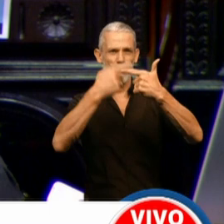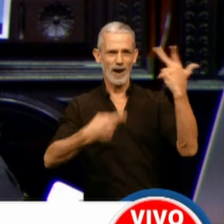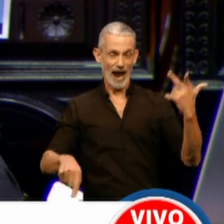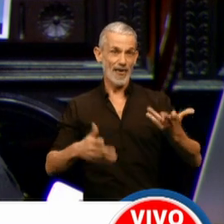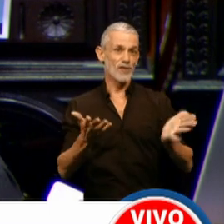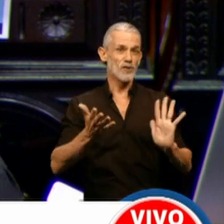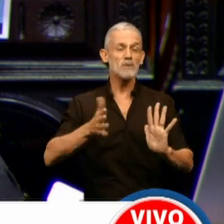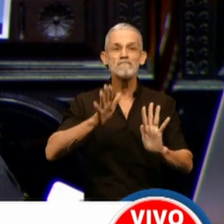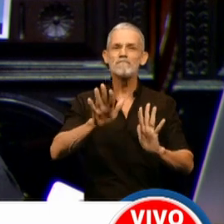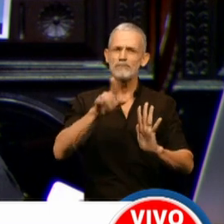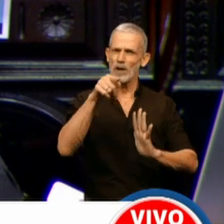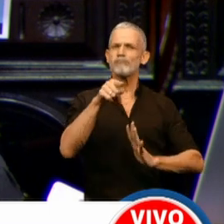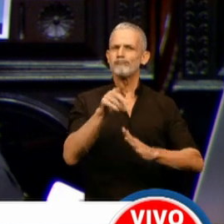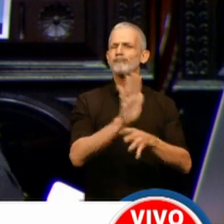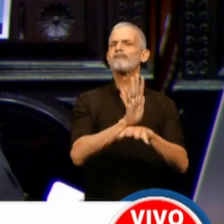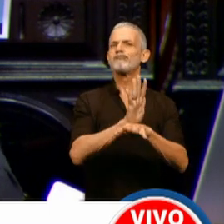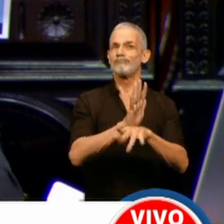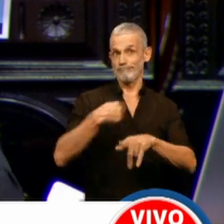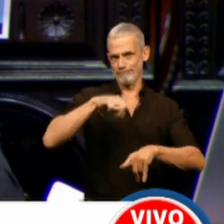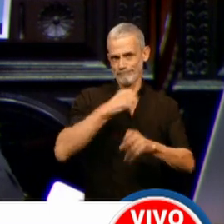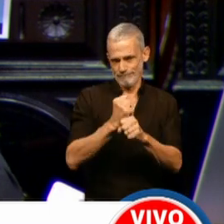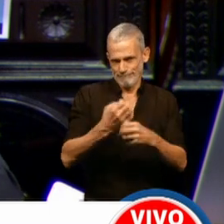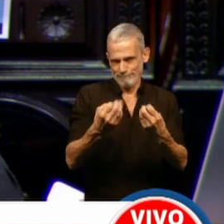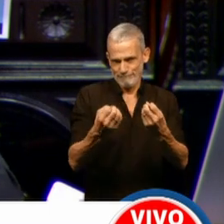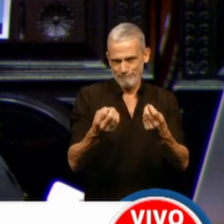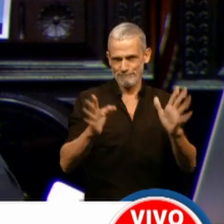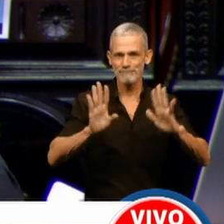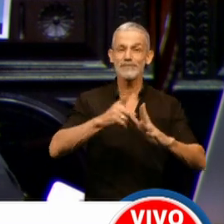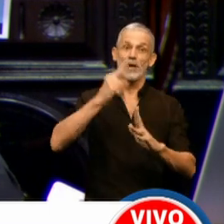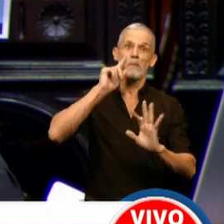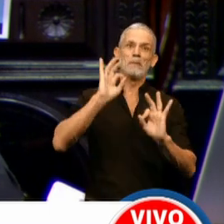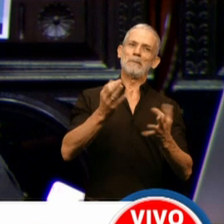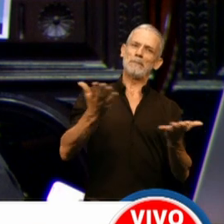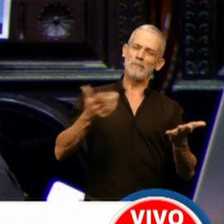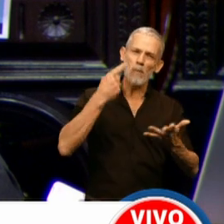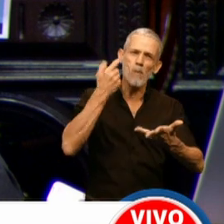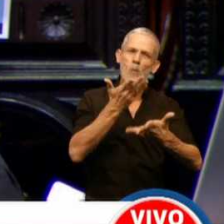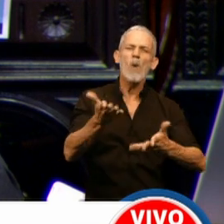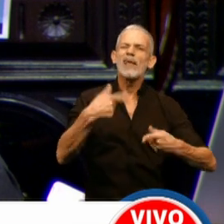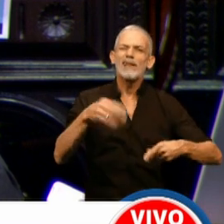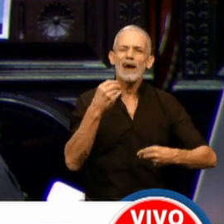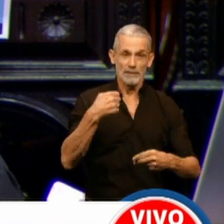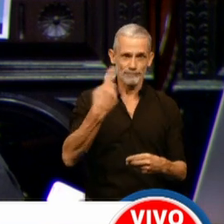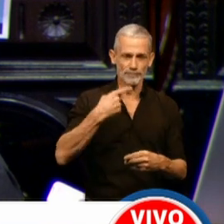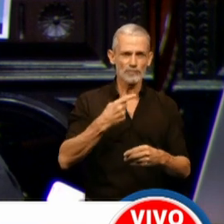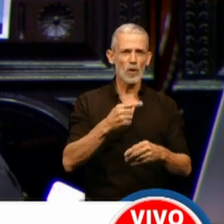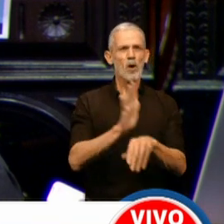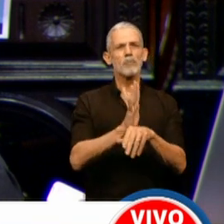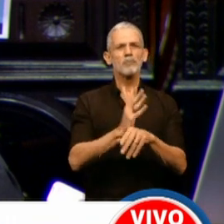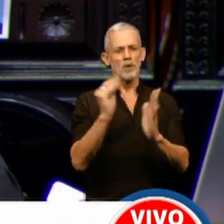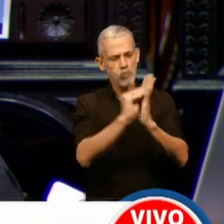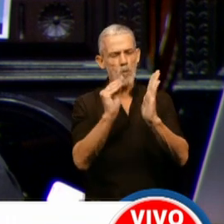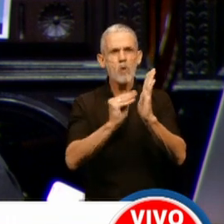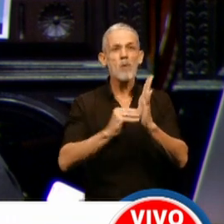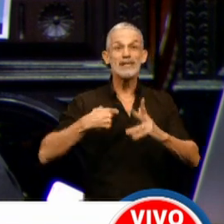evidentemente eso demuestra que estamos haciendo las cosas bien evidentemente eso demuestra que estamos marcando la agenda